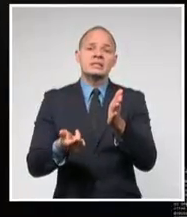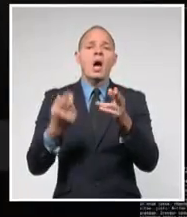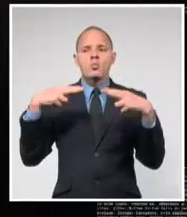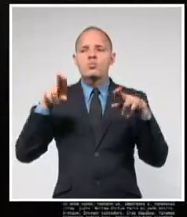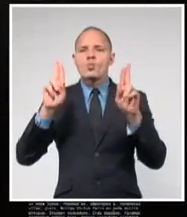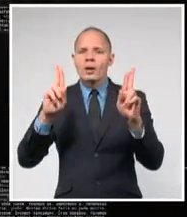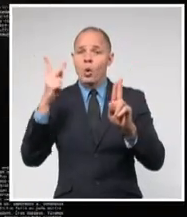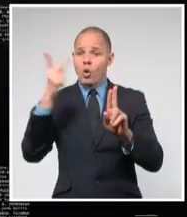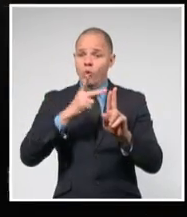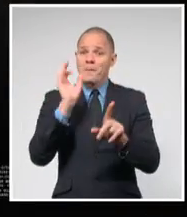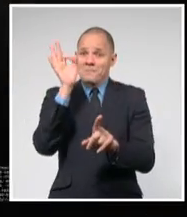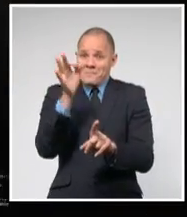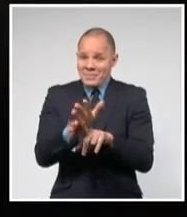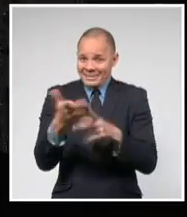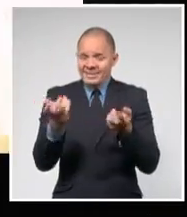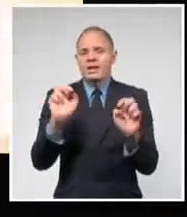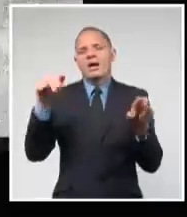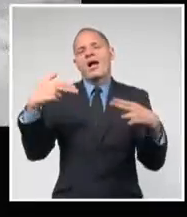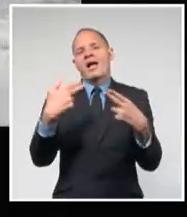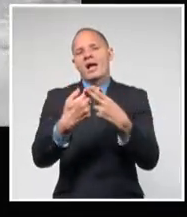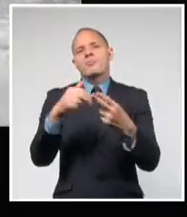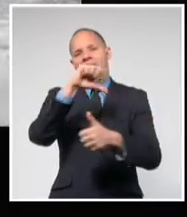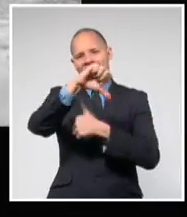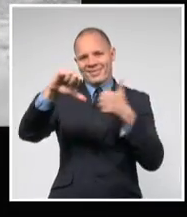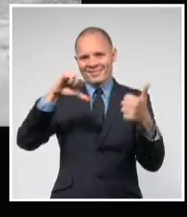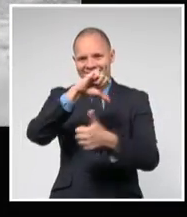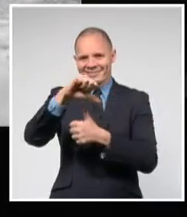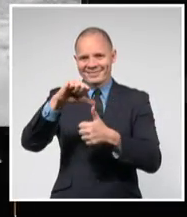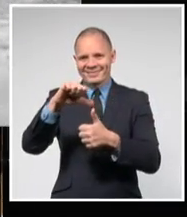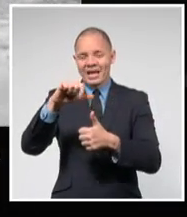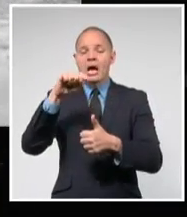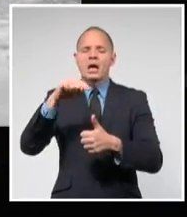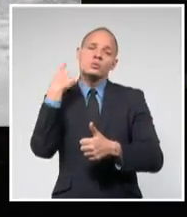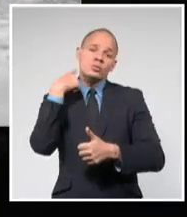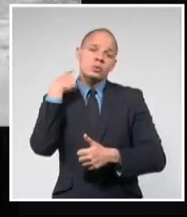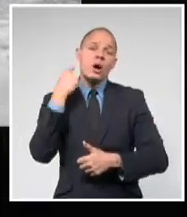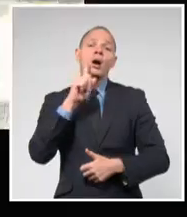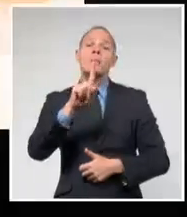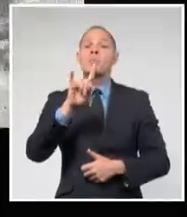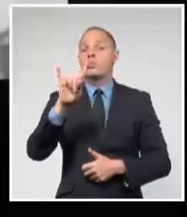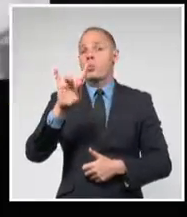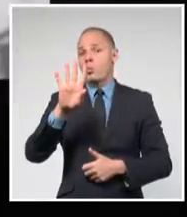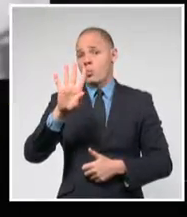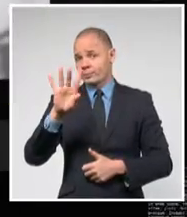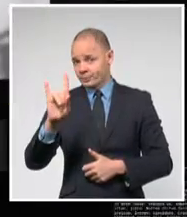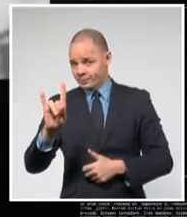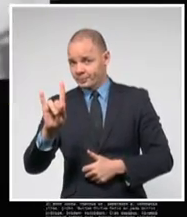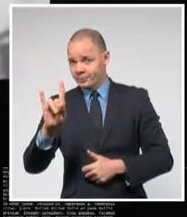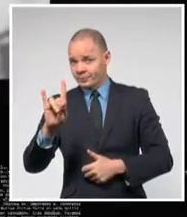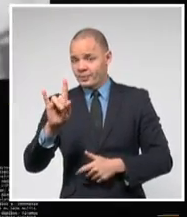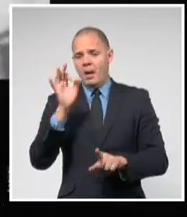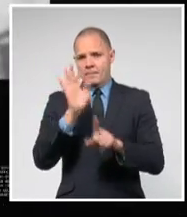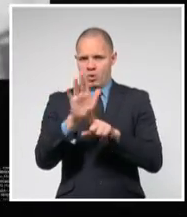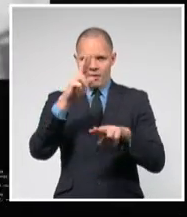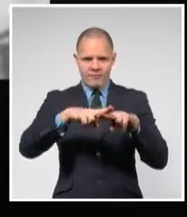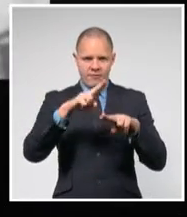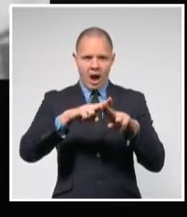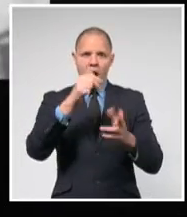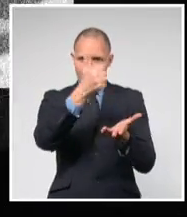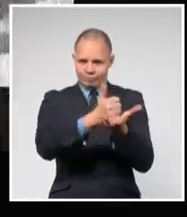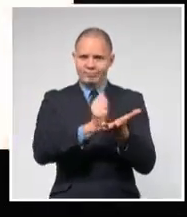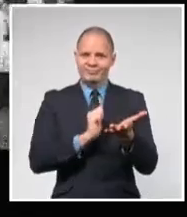del Caribe en 1949 y cuyo origen está en La Habana, porque empiezan a nuclearse un